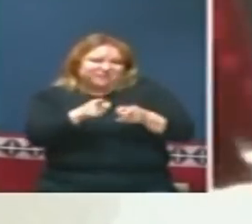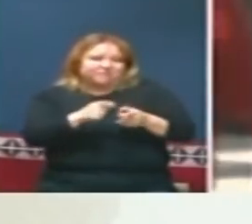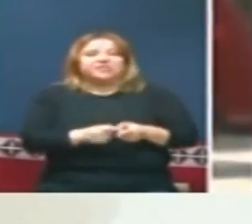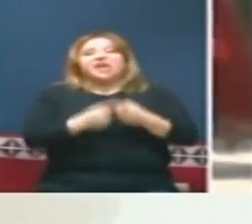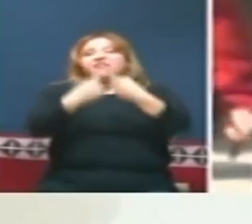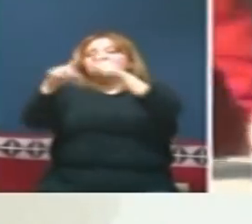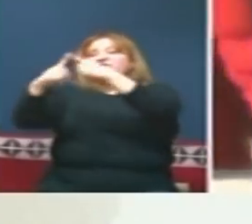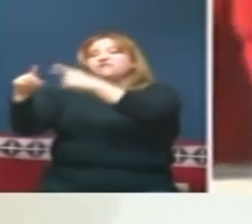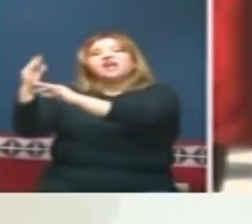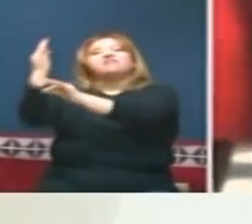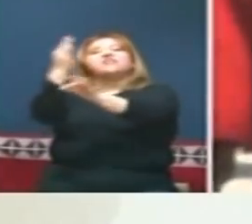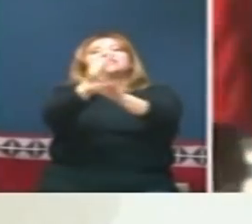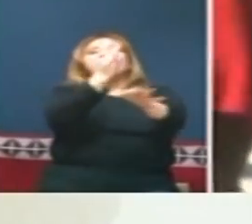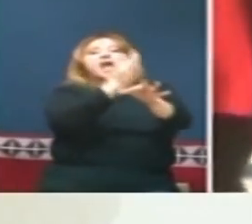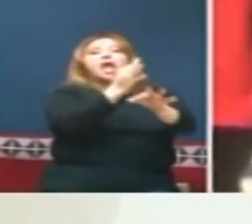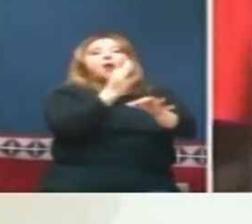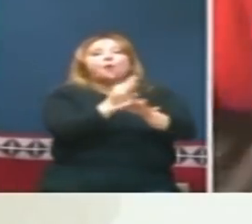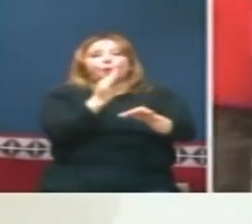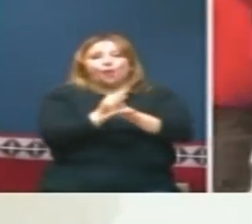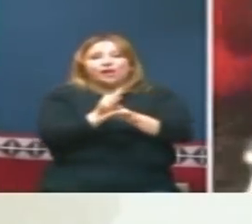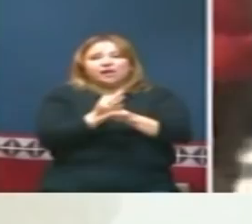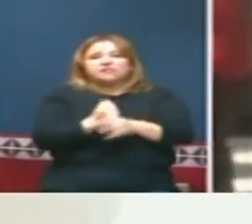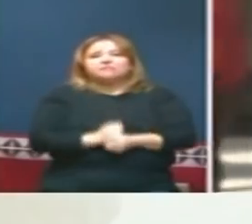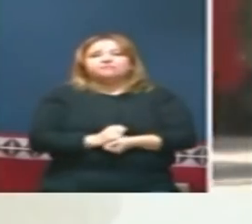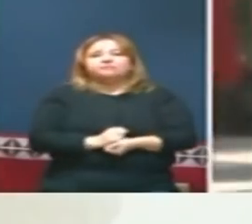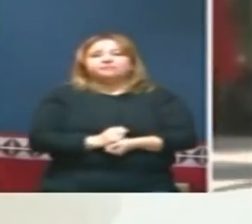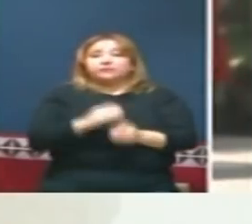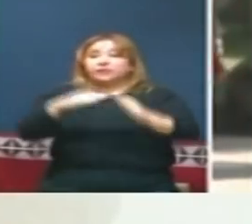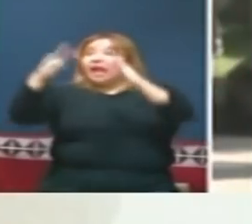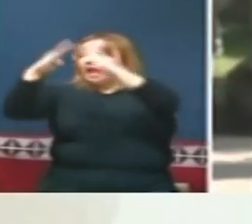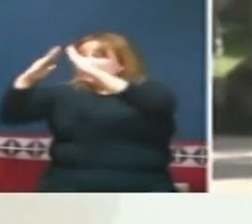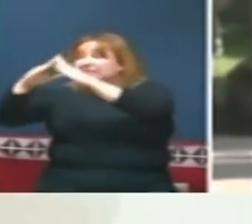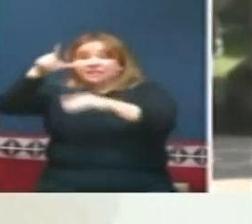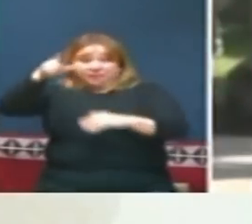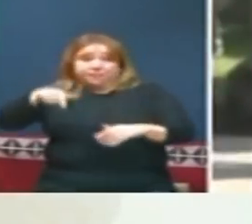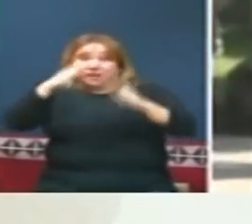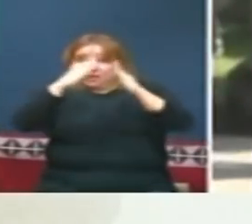diferentes escuelas. En diferentes escuelas y en casas particulares.